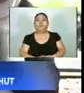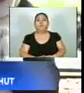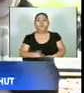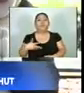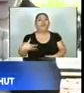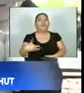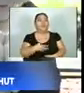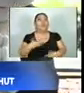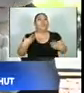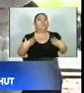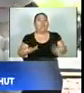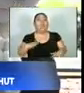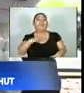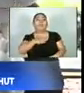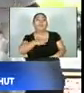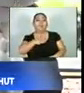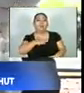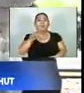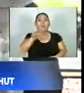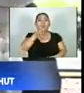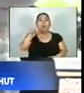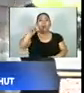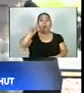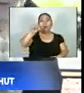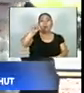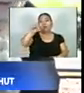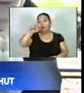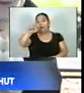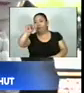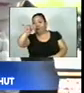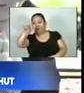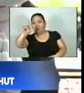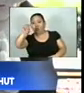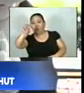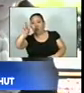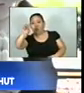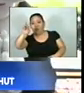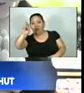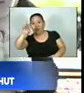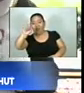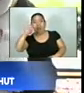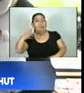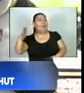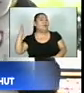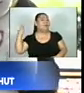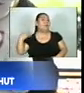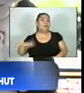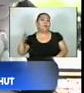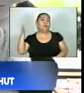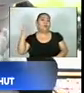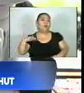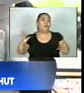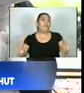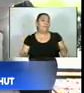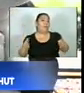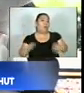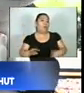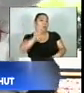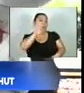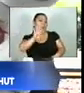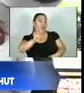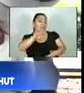creado una plataforma a la cual hemos denominado Tasty Lovers porque es nuestra tradicional y famosa Pizza 4,